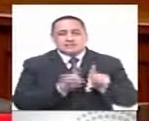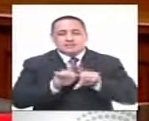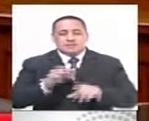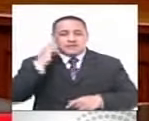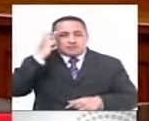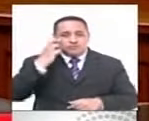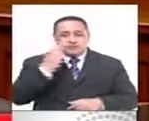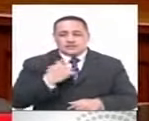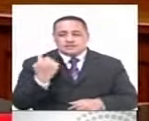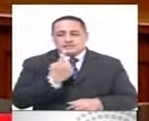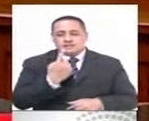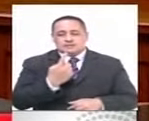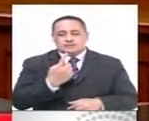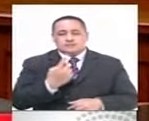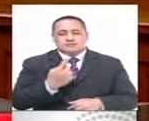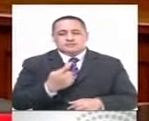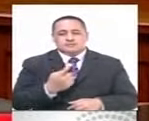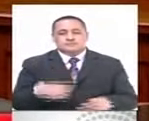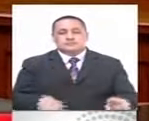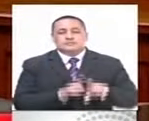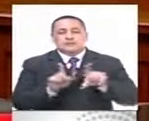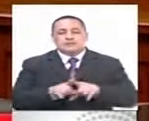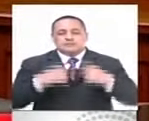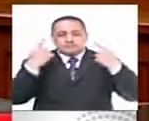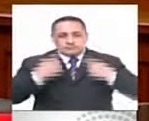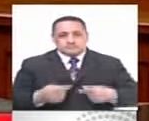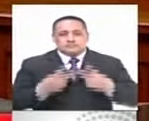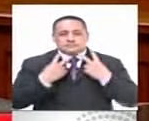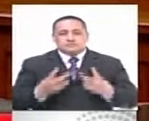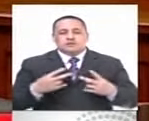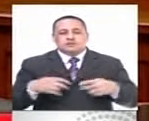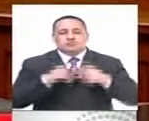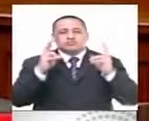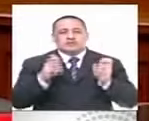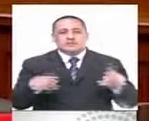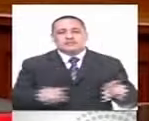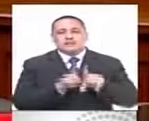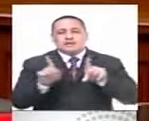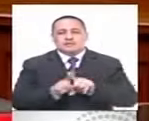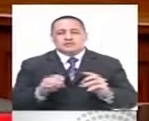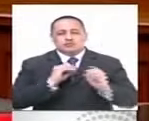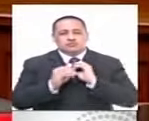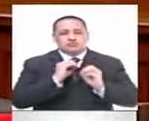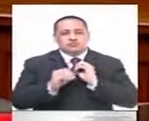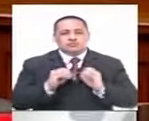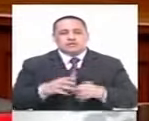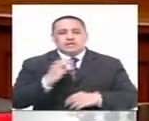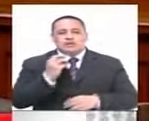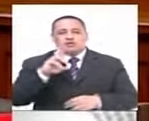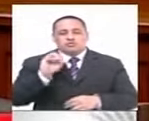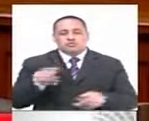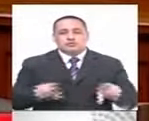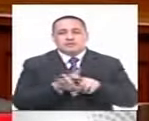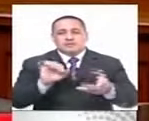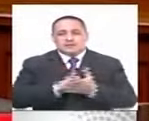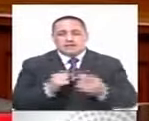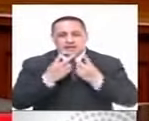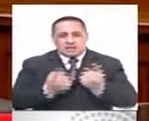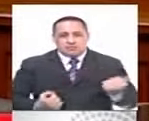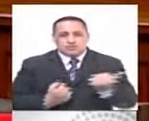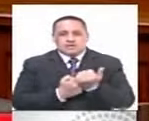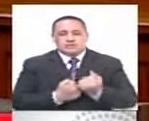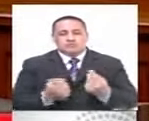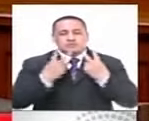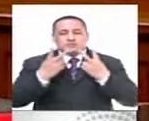nacional y consolidaremos un sistema de trazabilidad del oro. Asimismo, impulsaremos